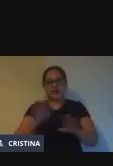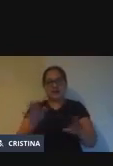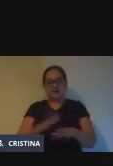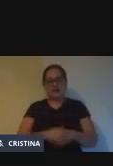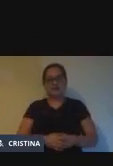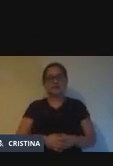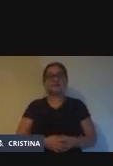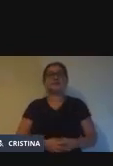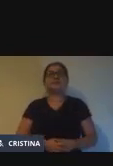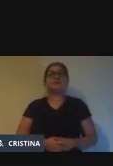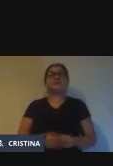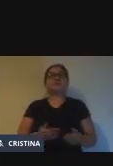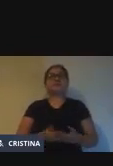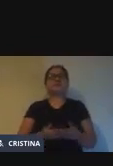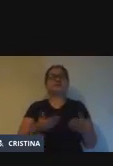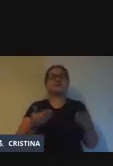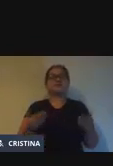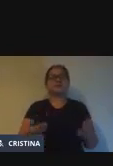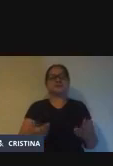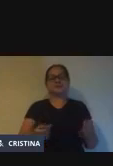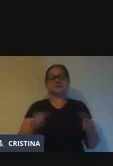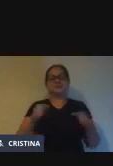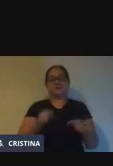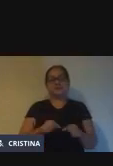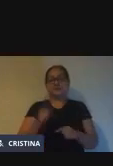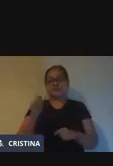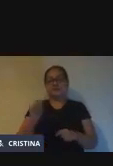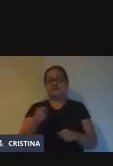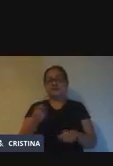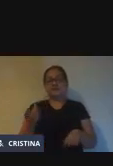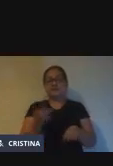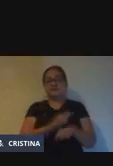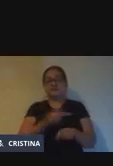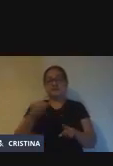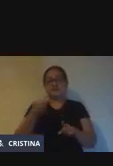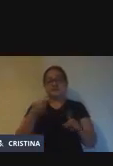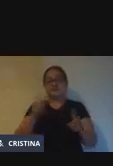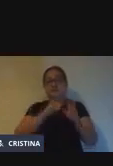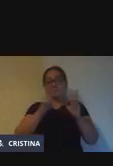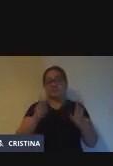Entonces, justo tiene que ver con el tema